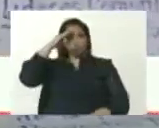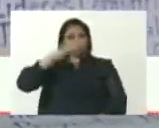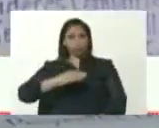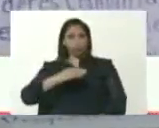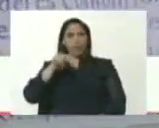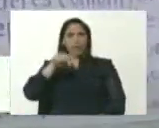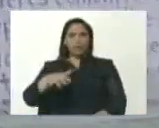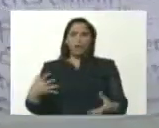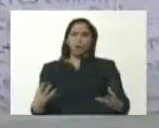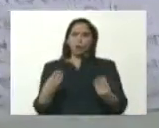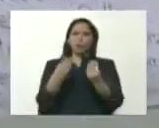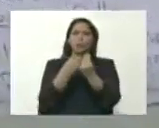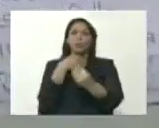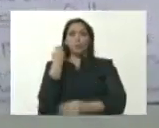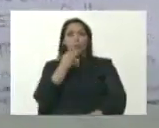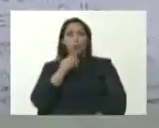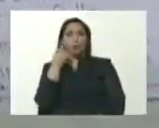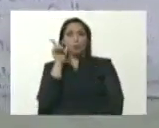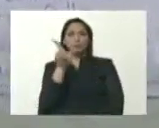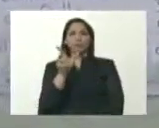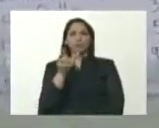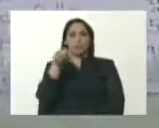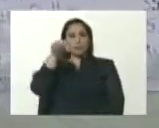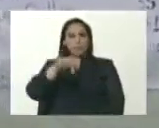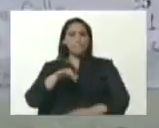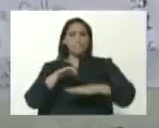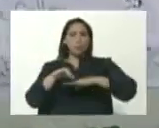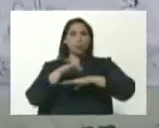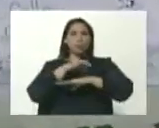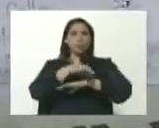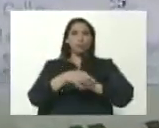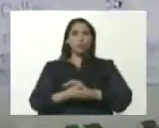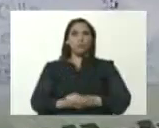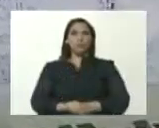la juventud del partido de este municipio.